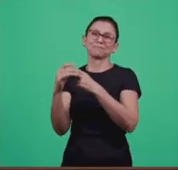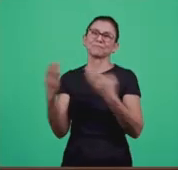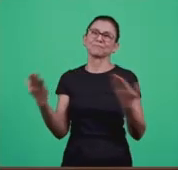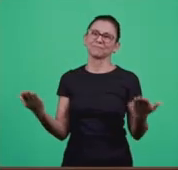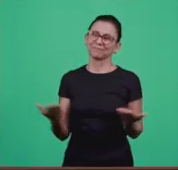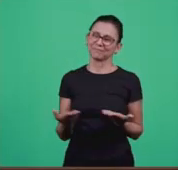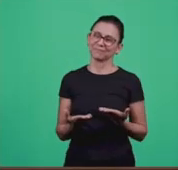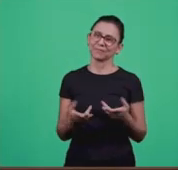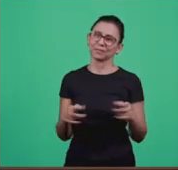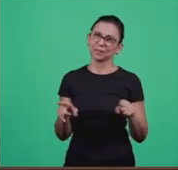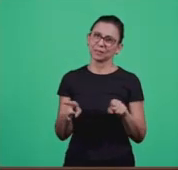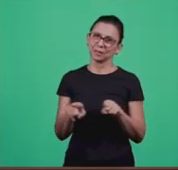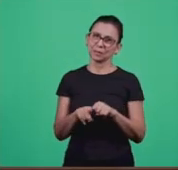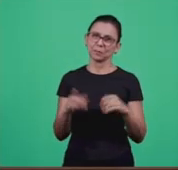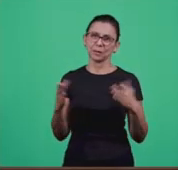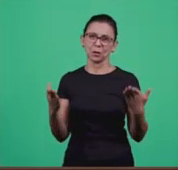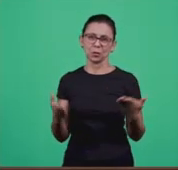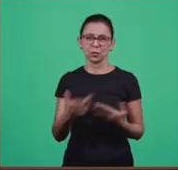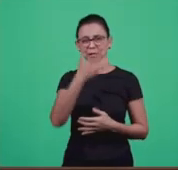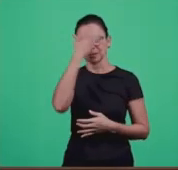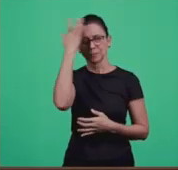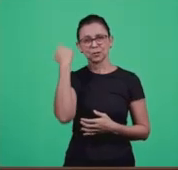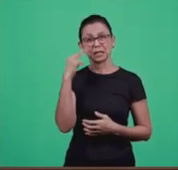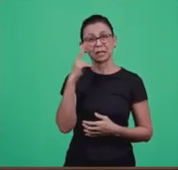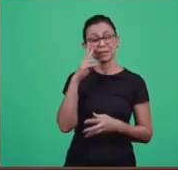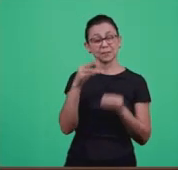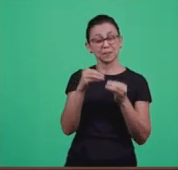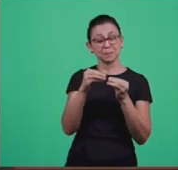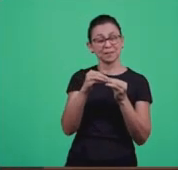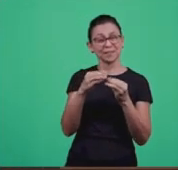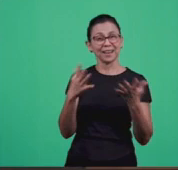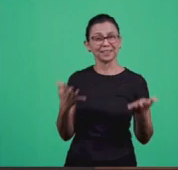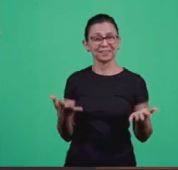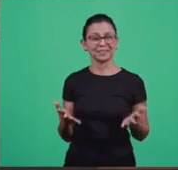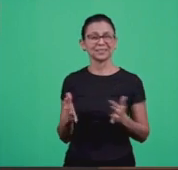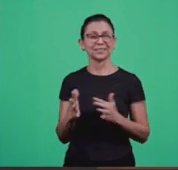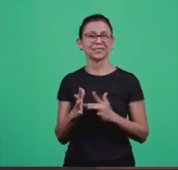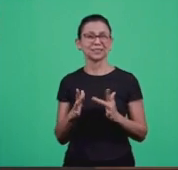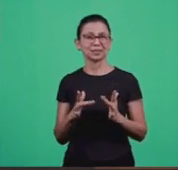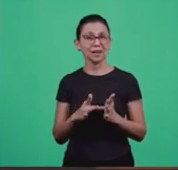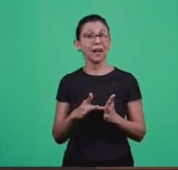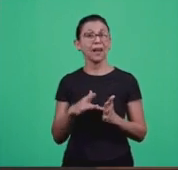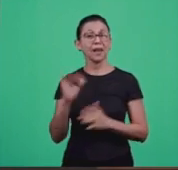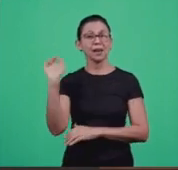Señor Jesús. Entonces muchas personas querían ver lo que Jesús hacía. Pero